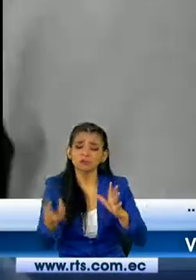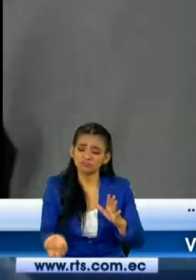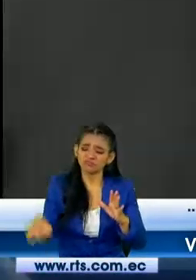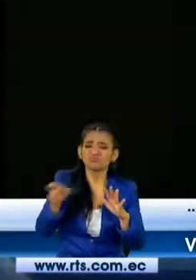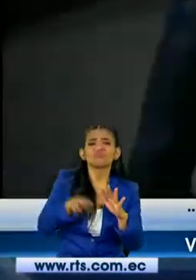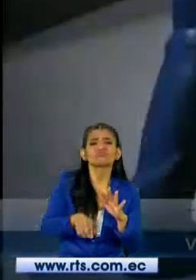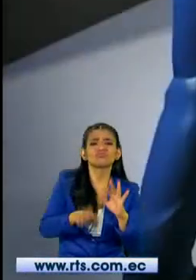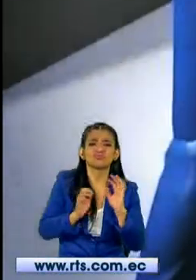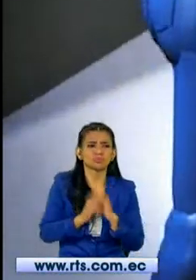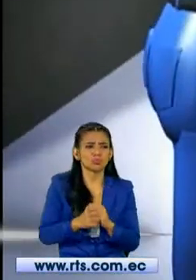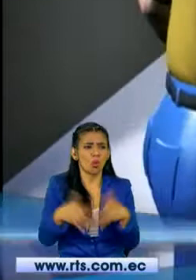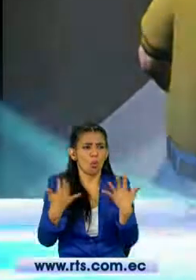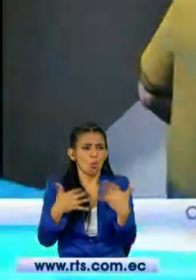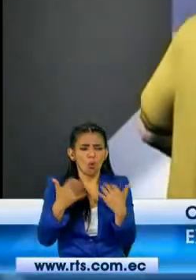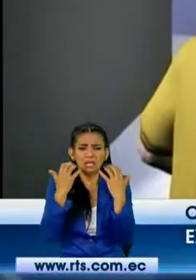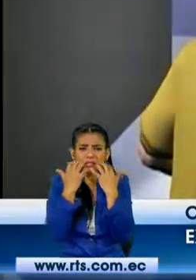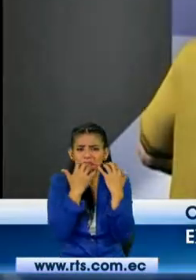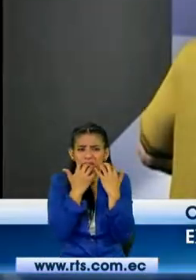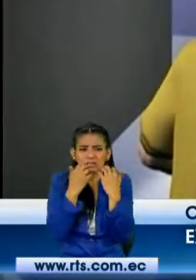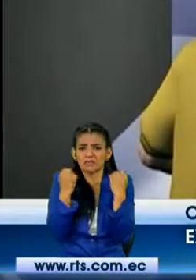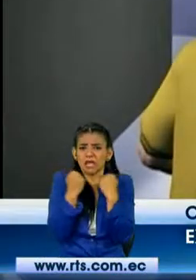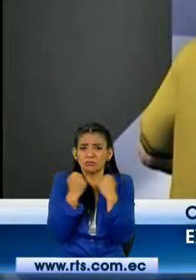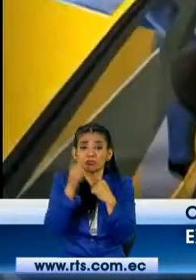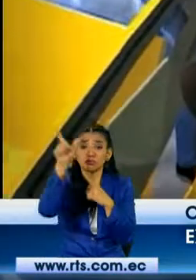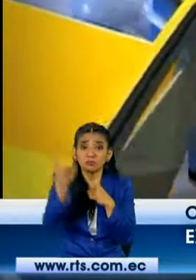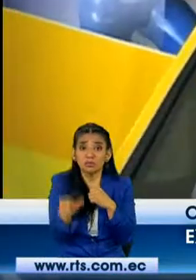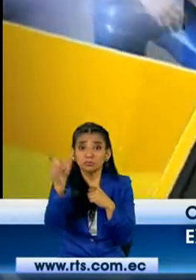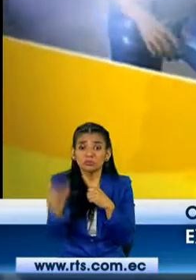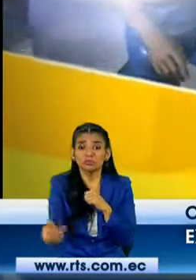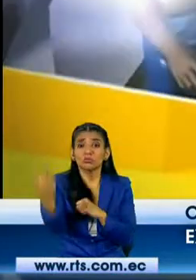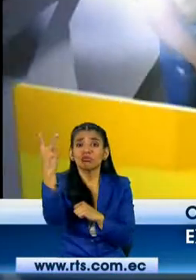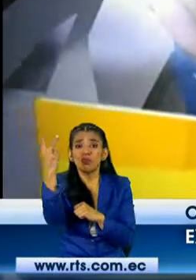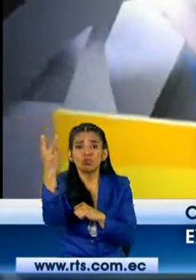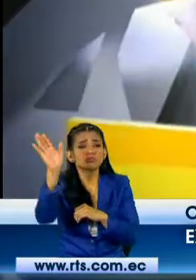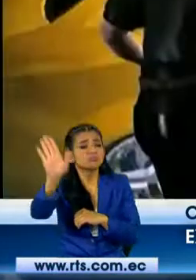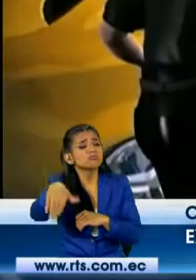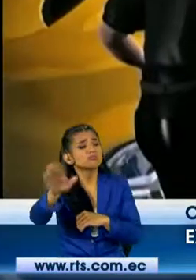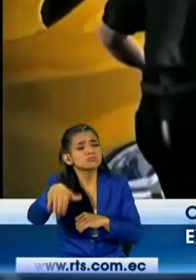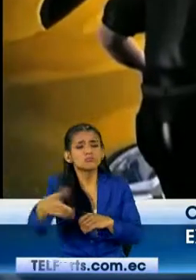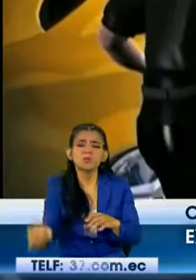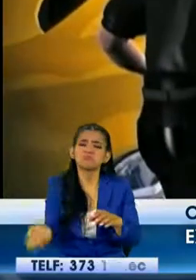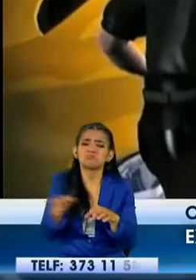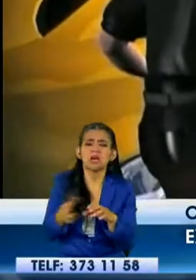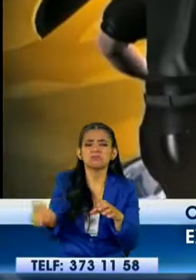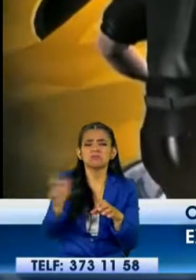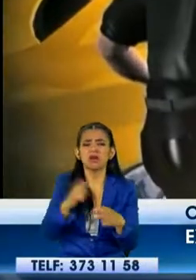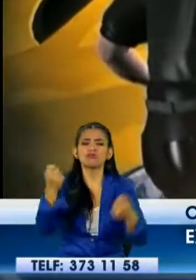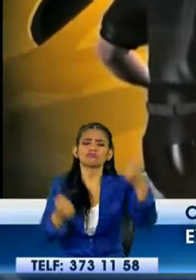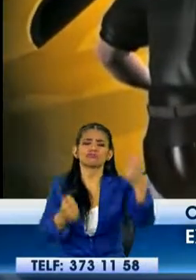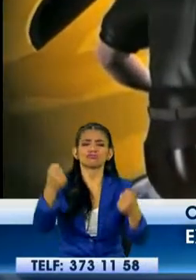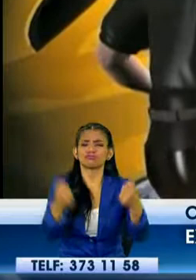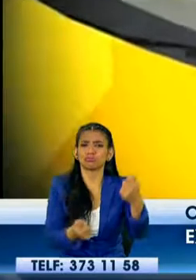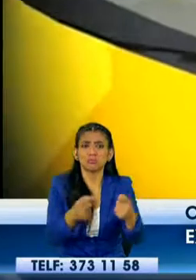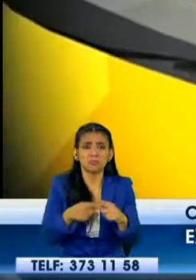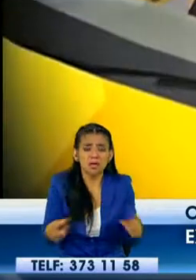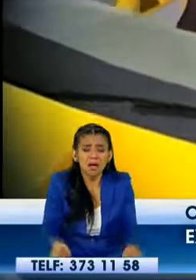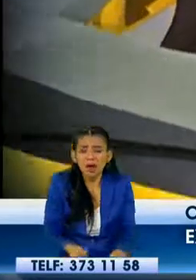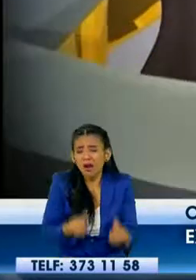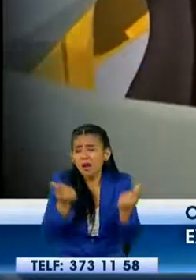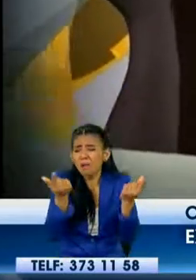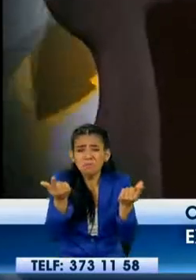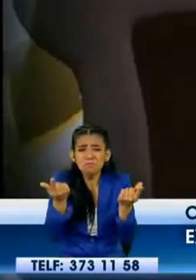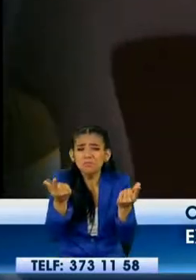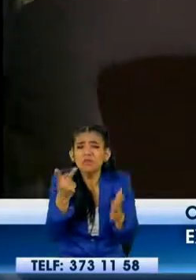Aún nervioso por la embestida de dos sujetos que simularon ser pasajeros, Javier cuenta que todo fue en cuestión de